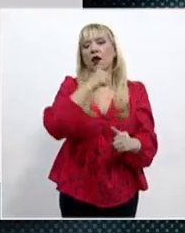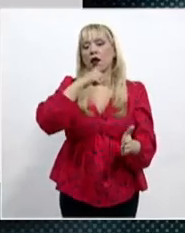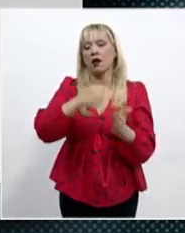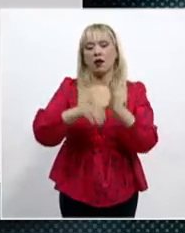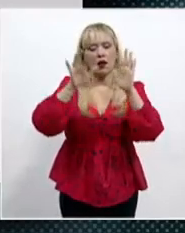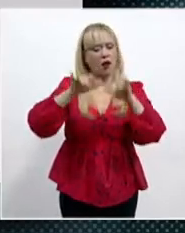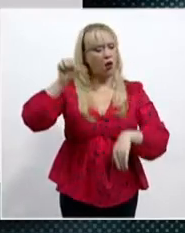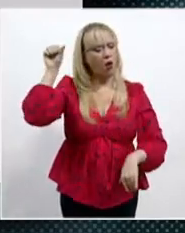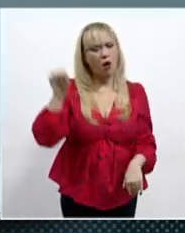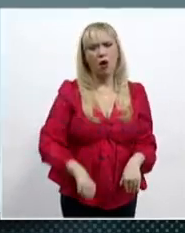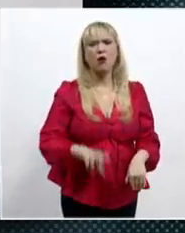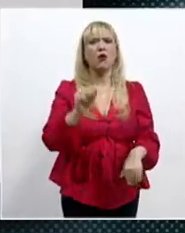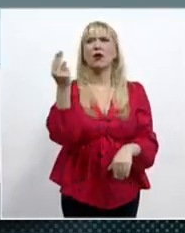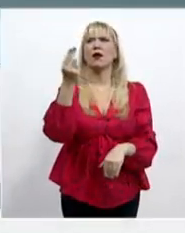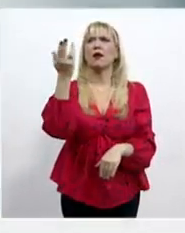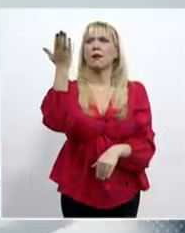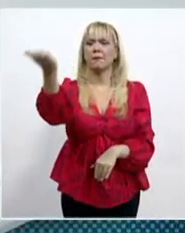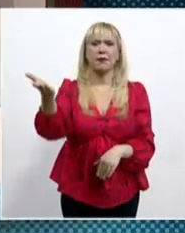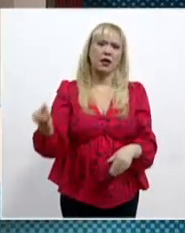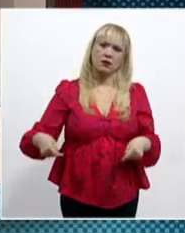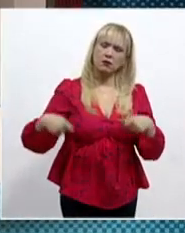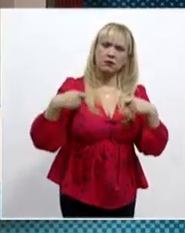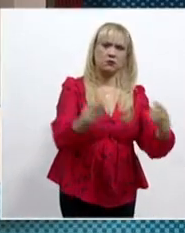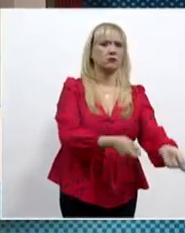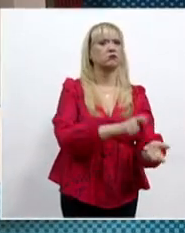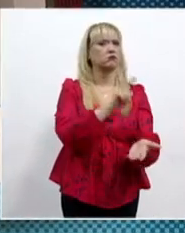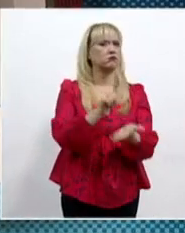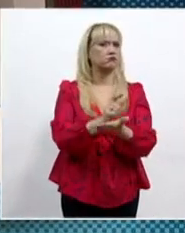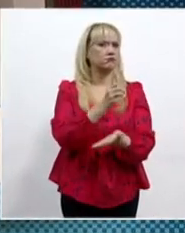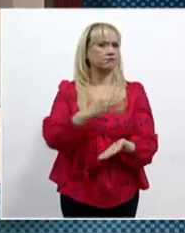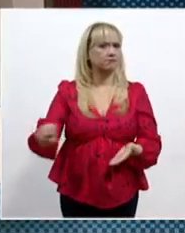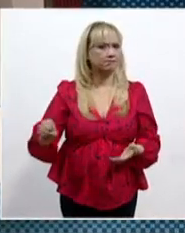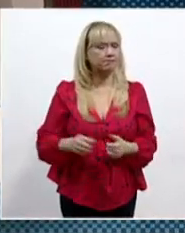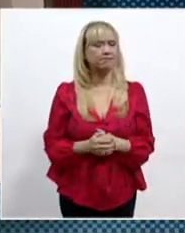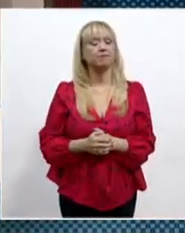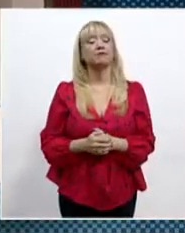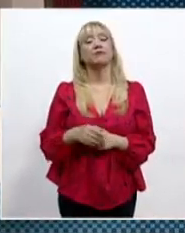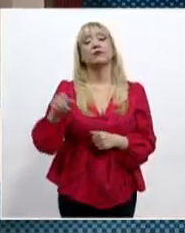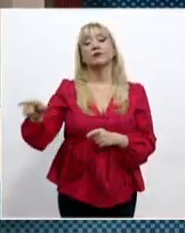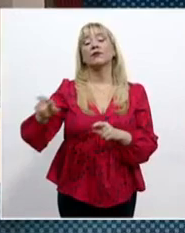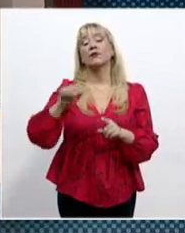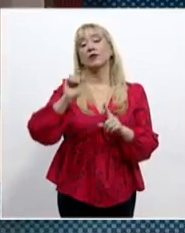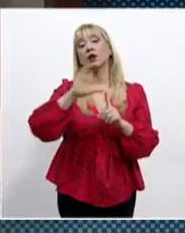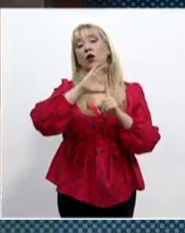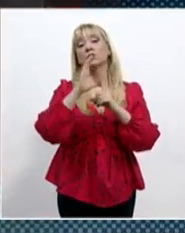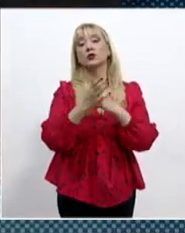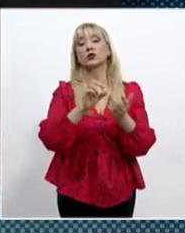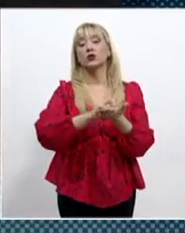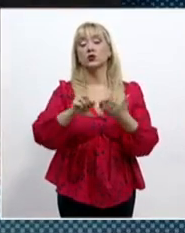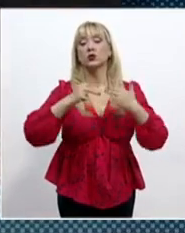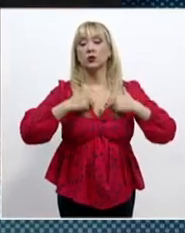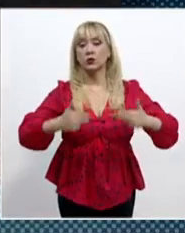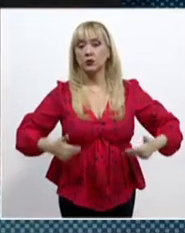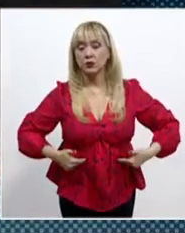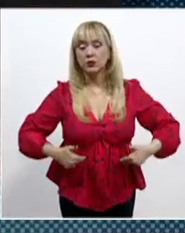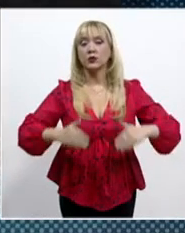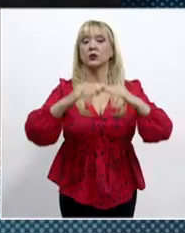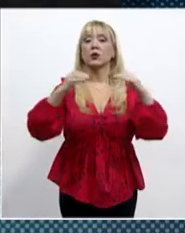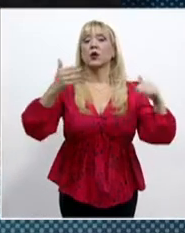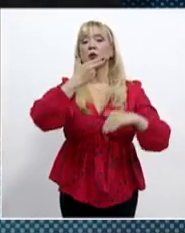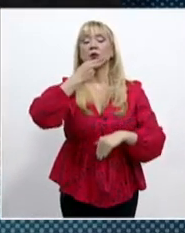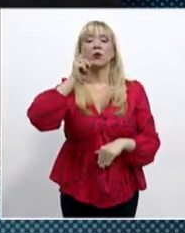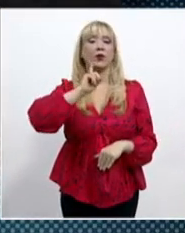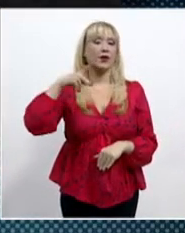o a petición de parte. La Comisión de Derechos Humanos e Igualdad de Género del Poder Judicial de